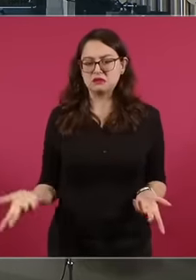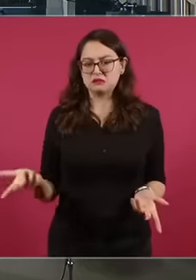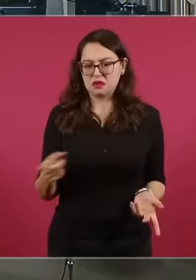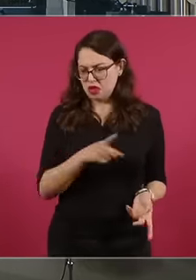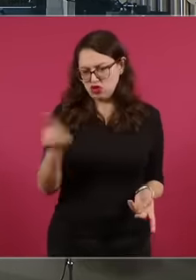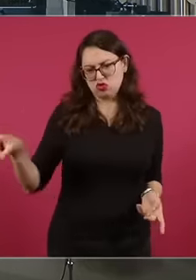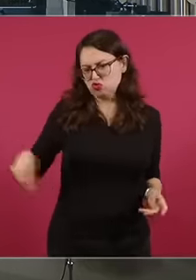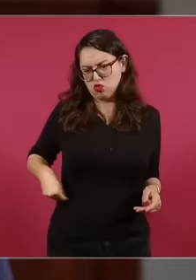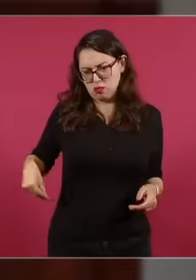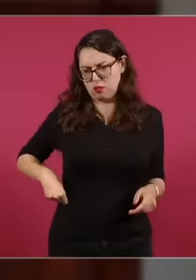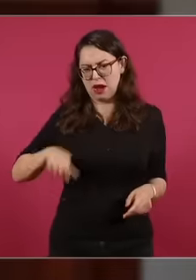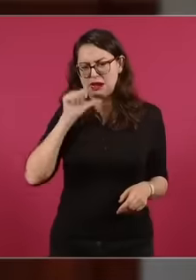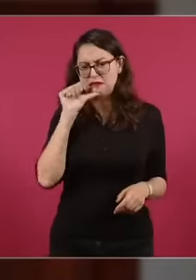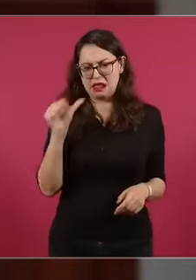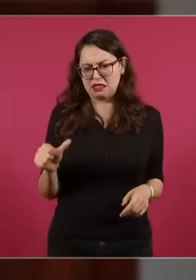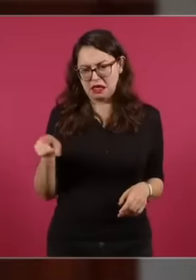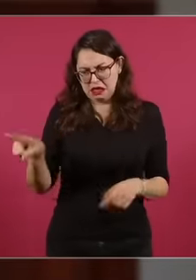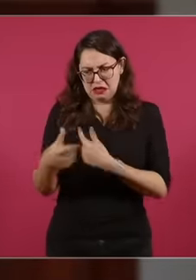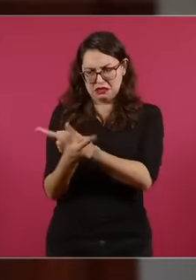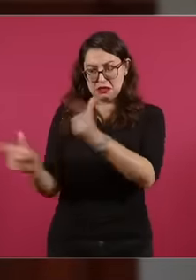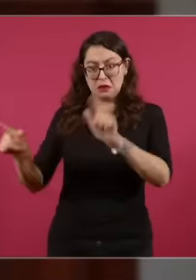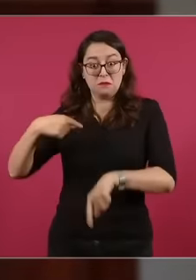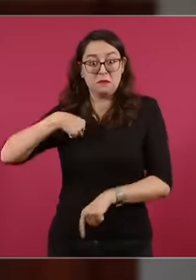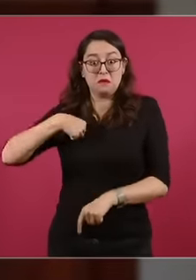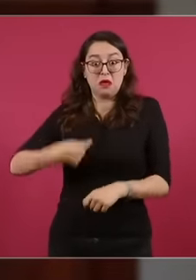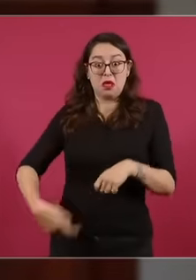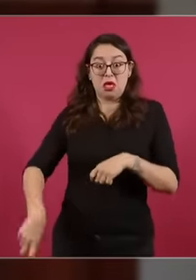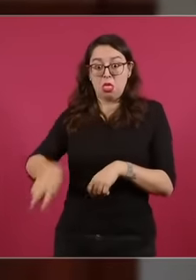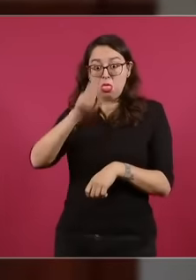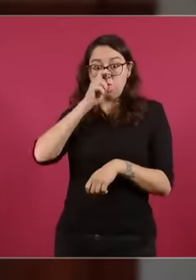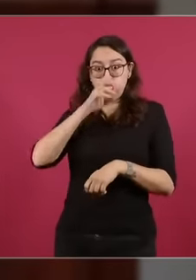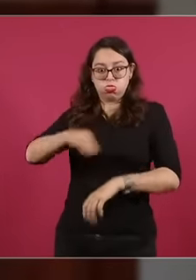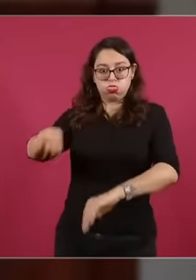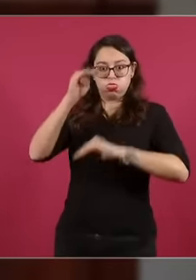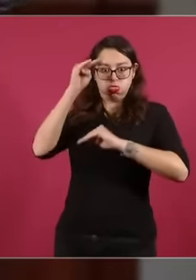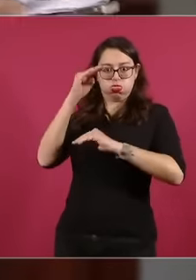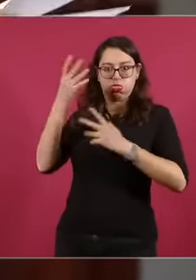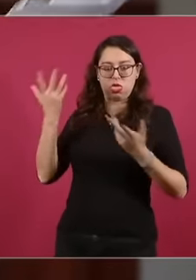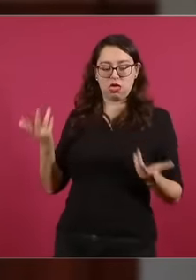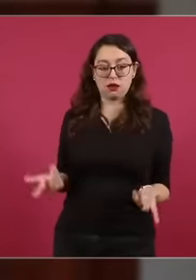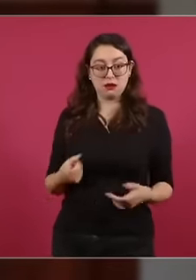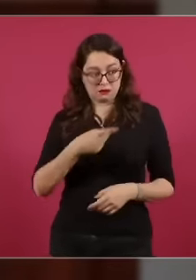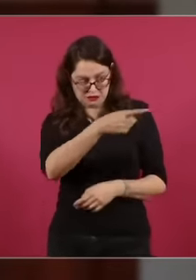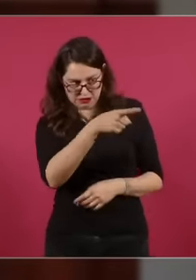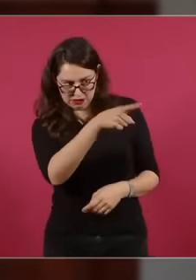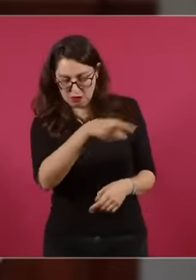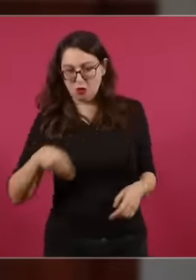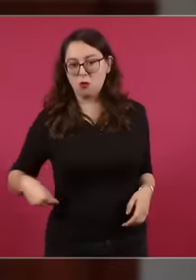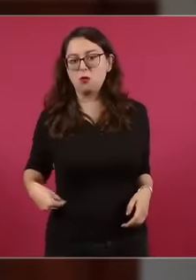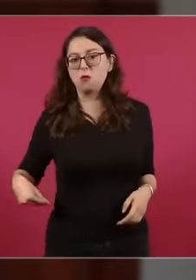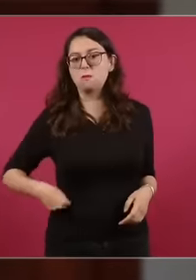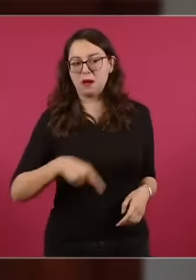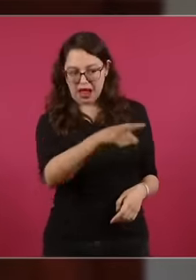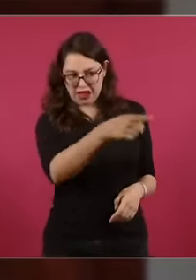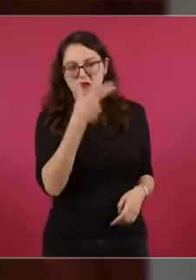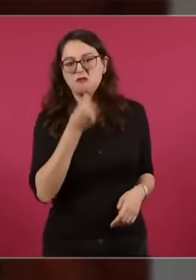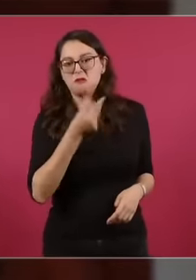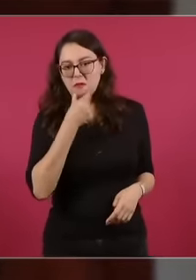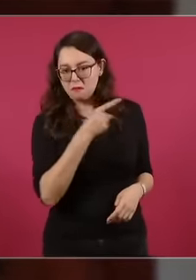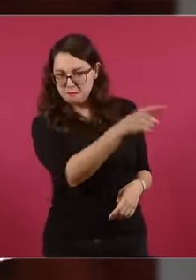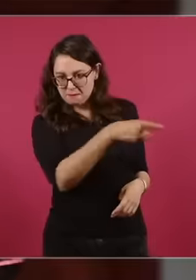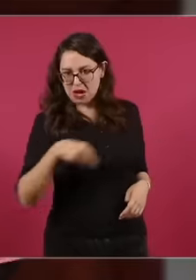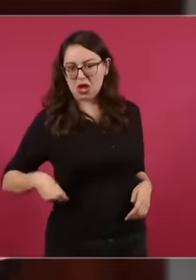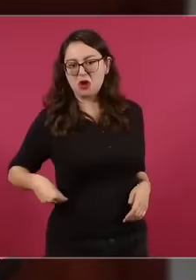ellos, presidente. No es culpa de ellos. De los reporteros no es culpa. Es aquí de este señor que aplica